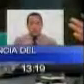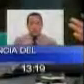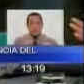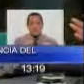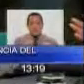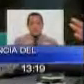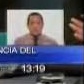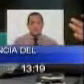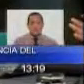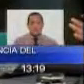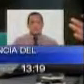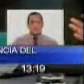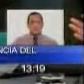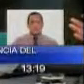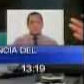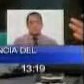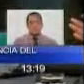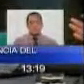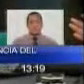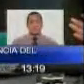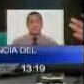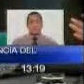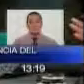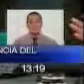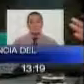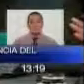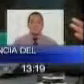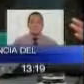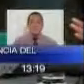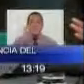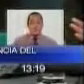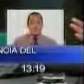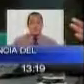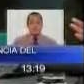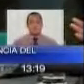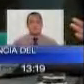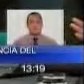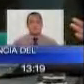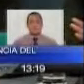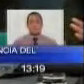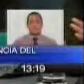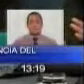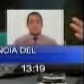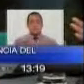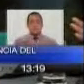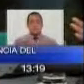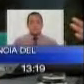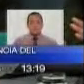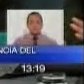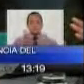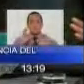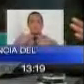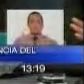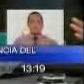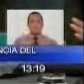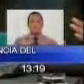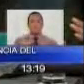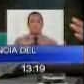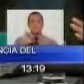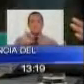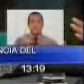coordinación entre las entidades del Estado. Más aún, un caso como el caso Chavín de